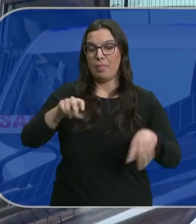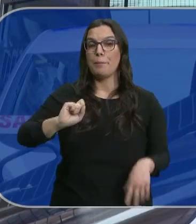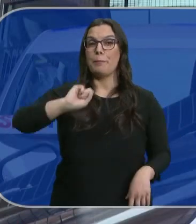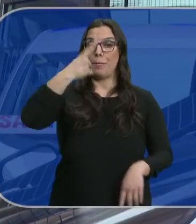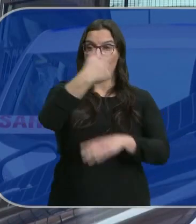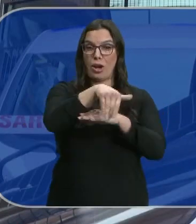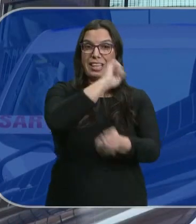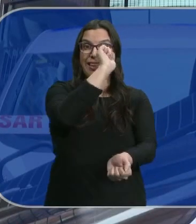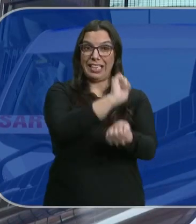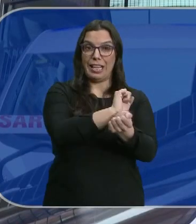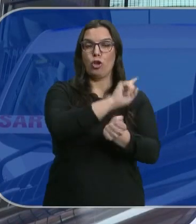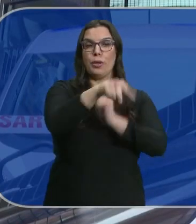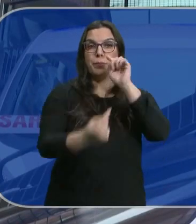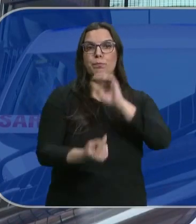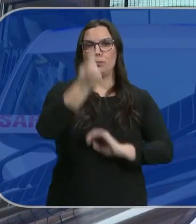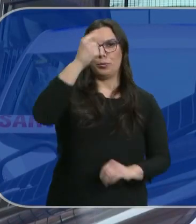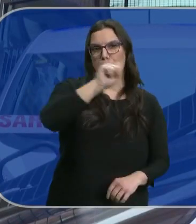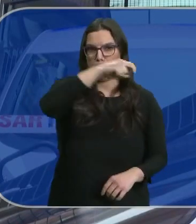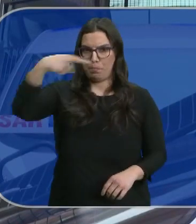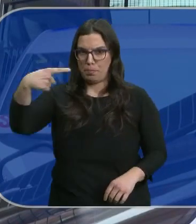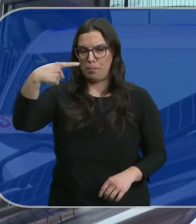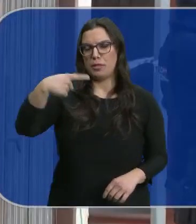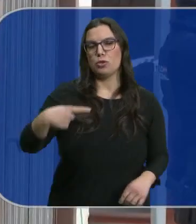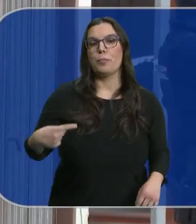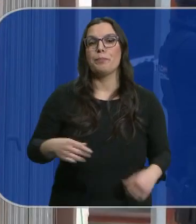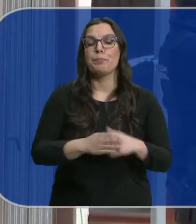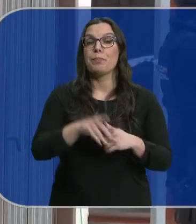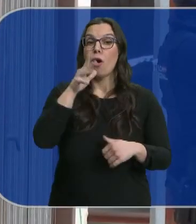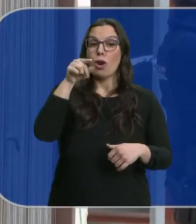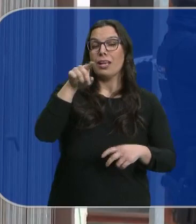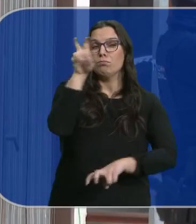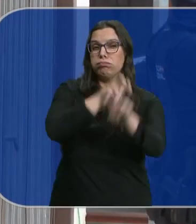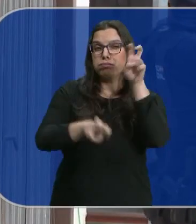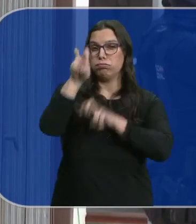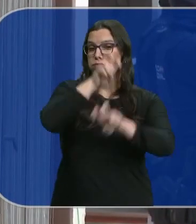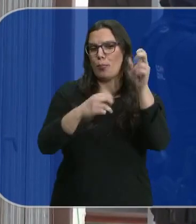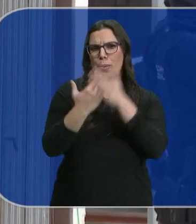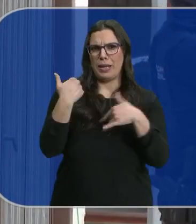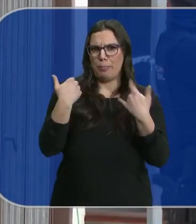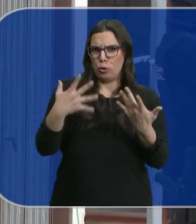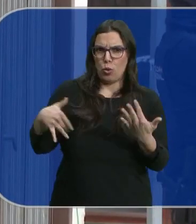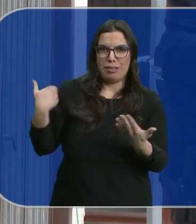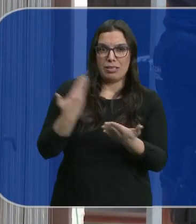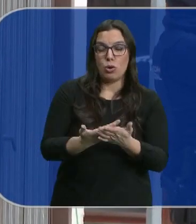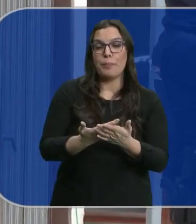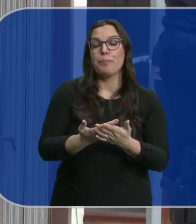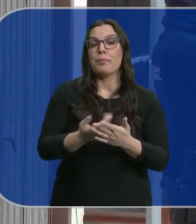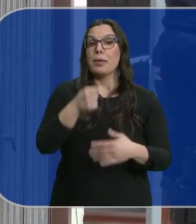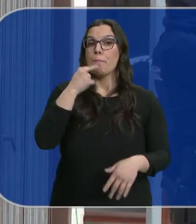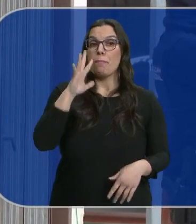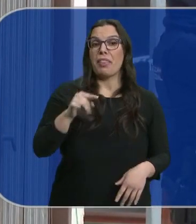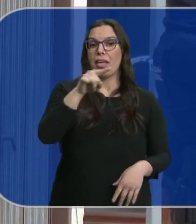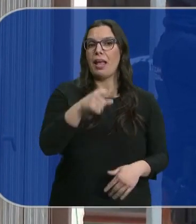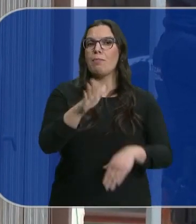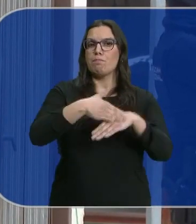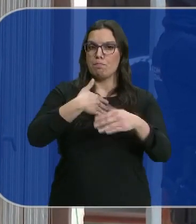en la calle y le han trasladado hasta su casa, que está siendo registrada desde primera hora de la mañana. Se le atribuye el